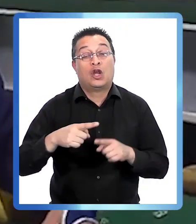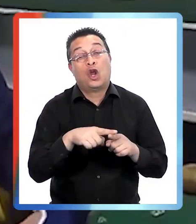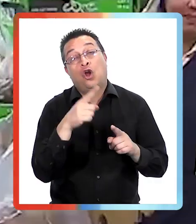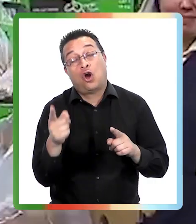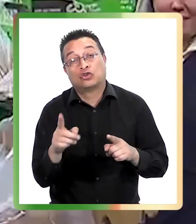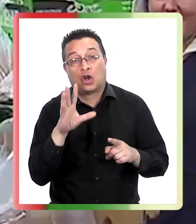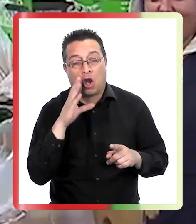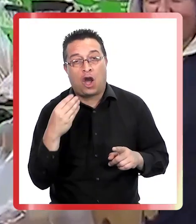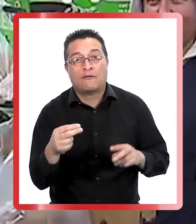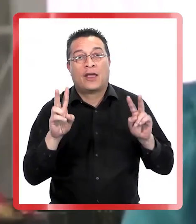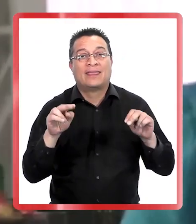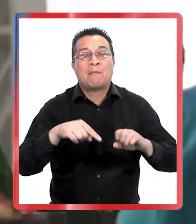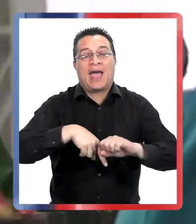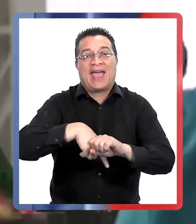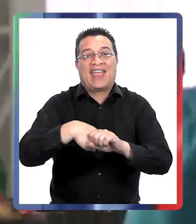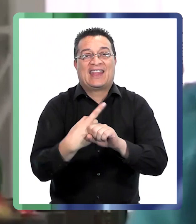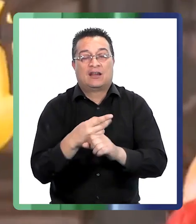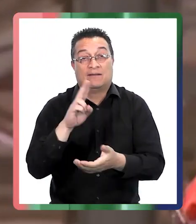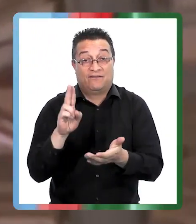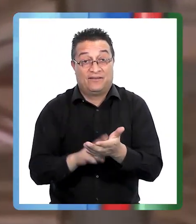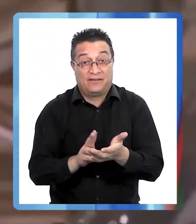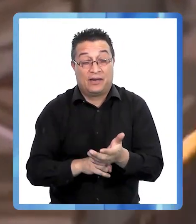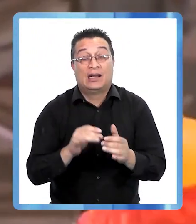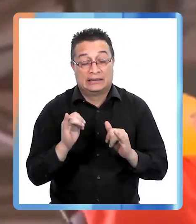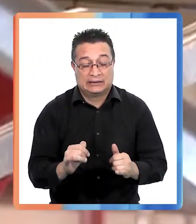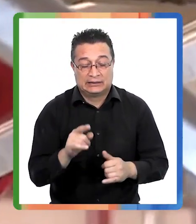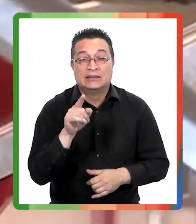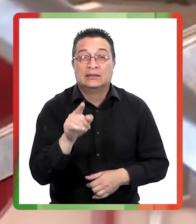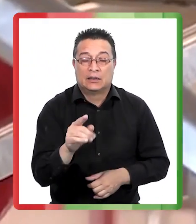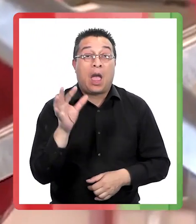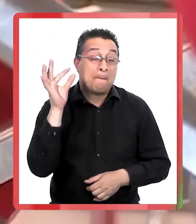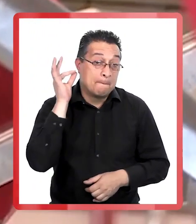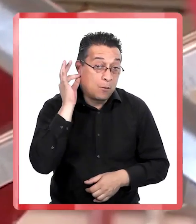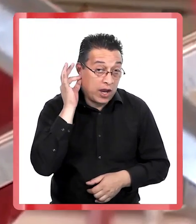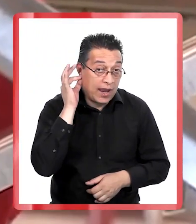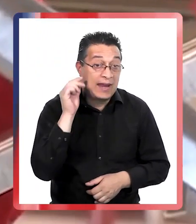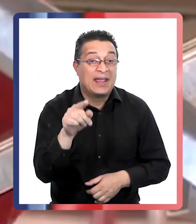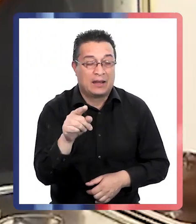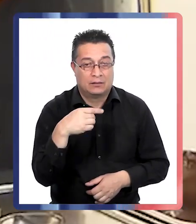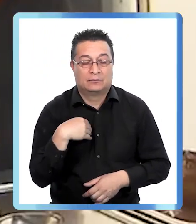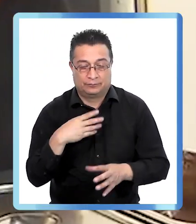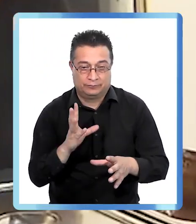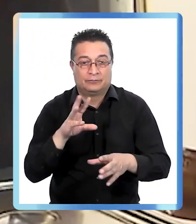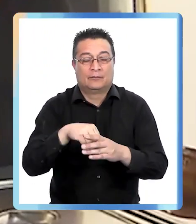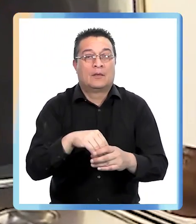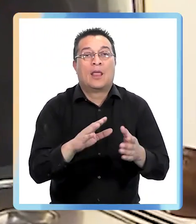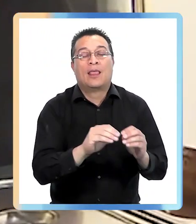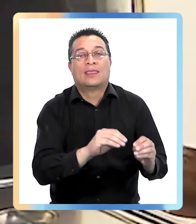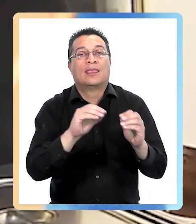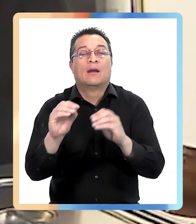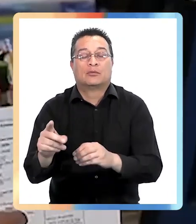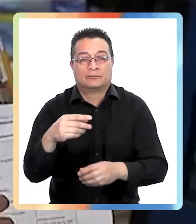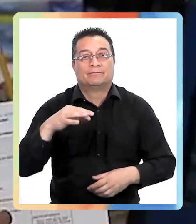otra evidentemente es un tema de género. Efectivamente, Scarlett, porque las mujeres, mira, nos incorporamos más tarde a la